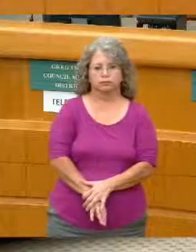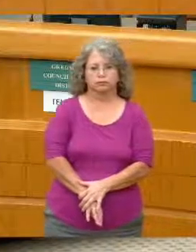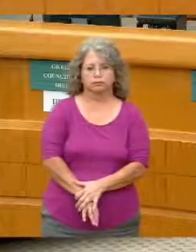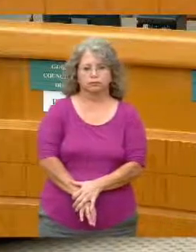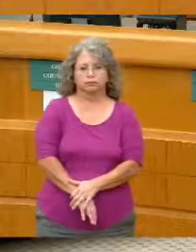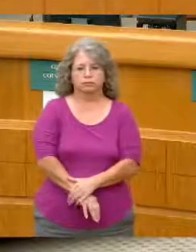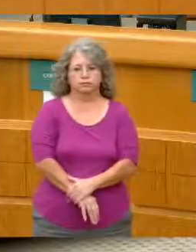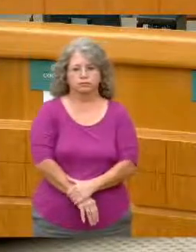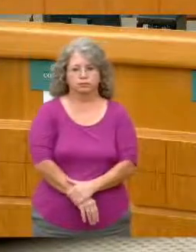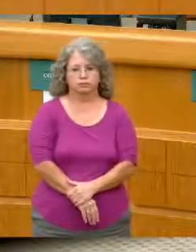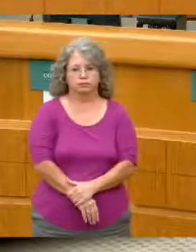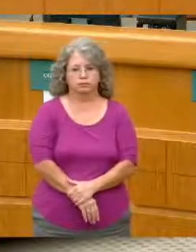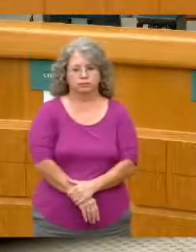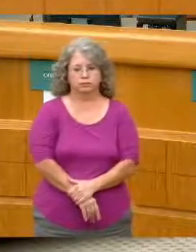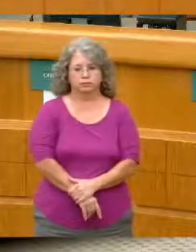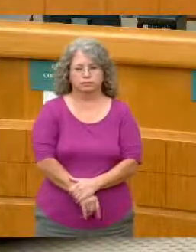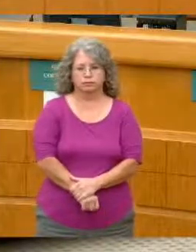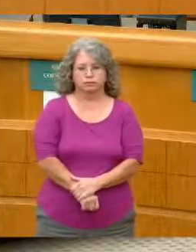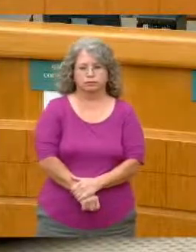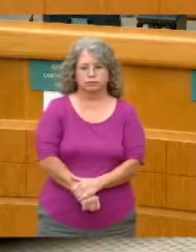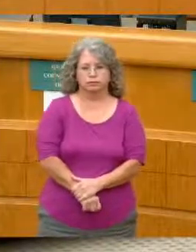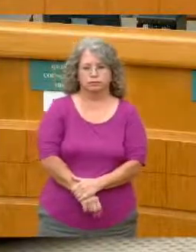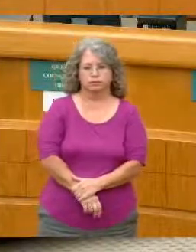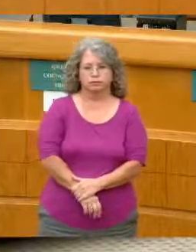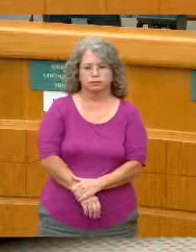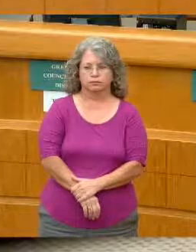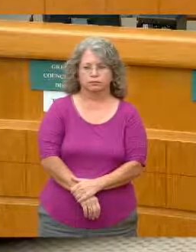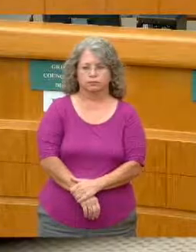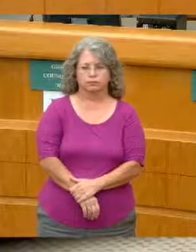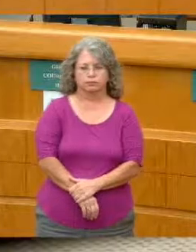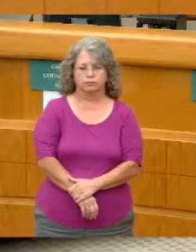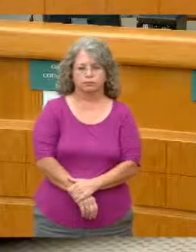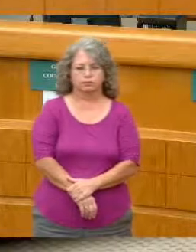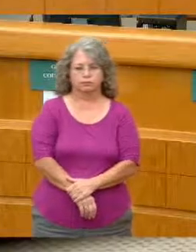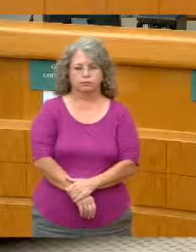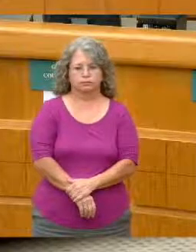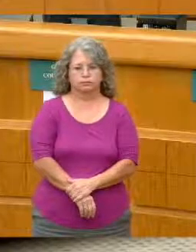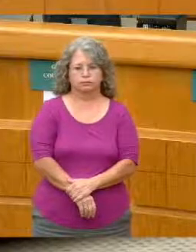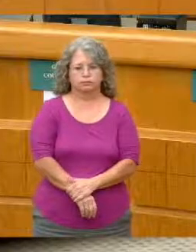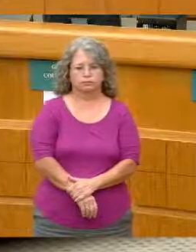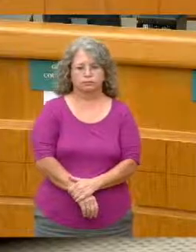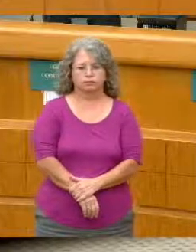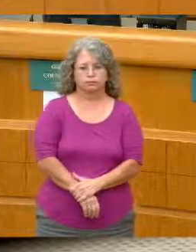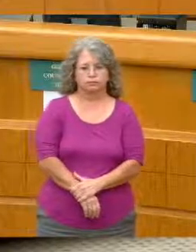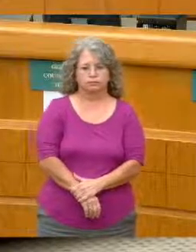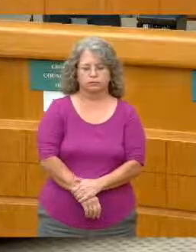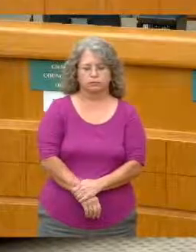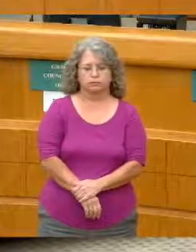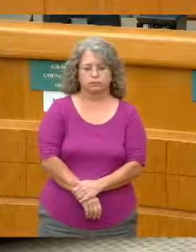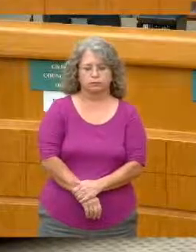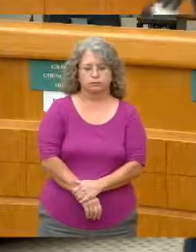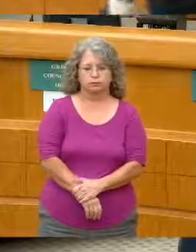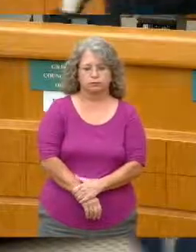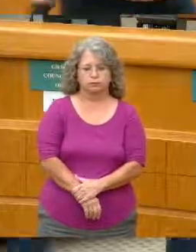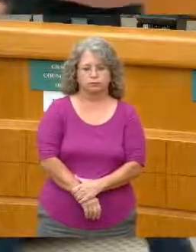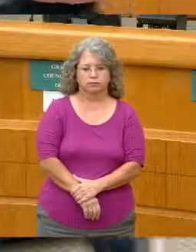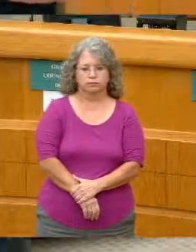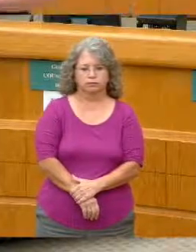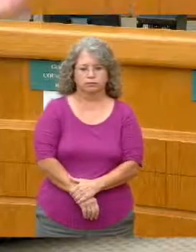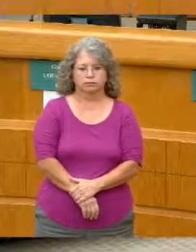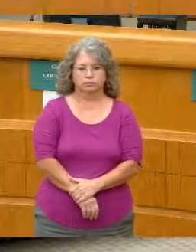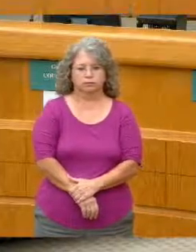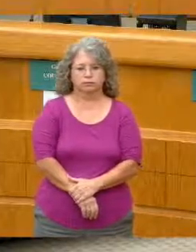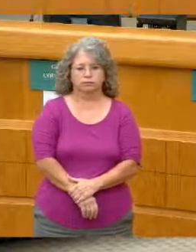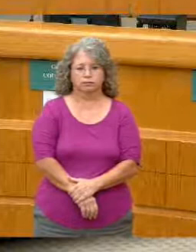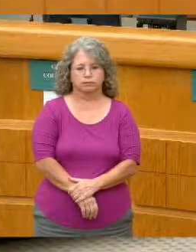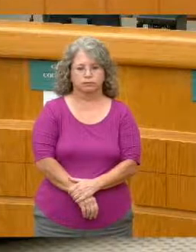con los superintendentes escolares para que nuestros niños y las instalaciones regresen de manera segura a la instrucción. Como individuos, les seguimos pidiendo que